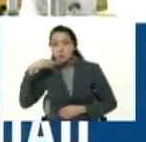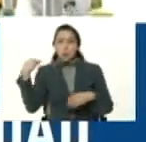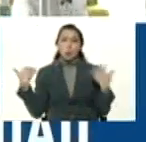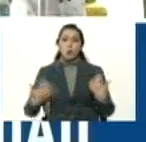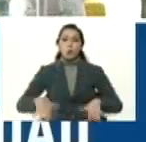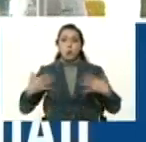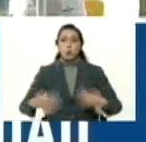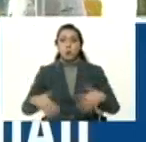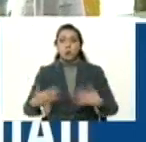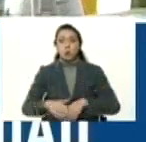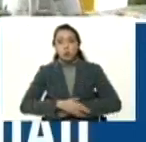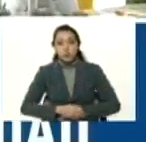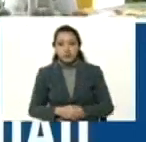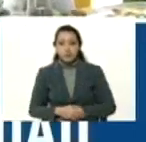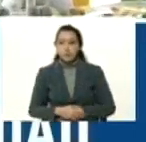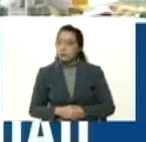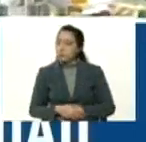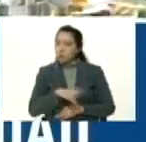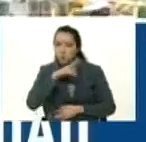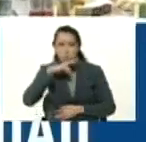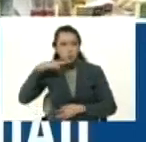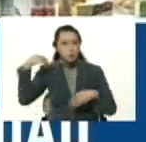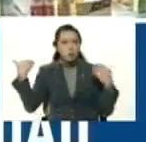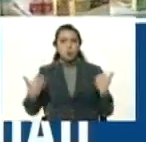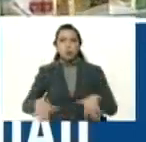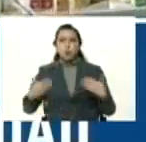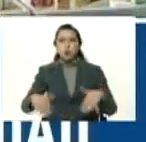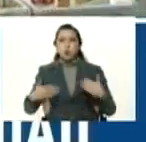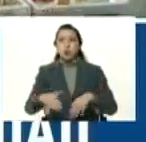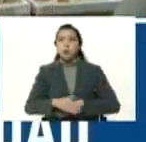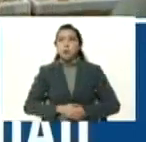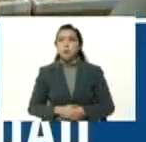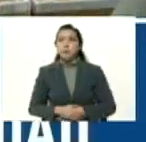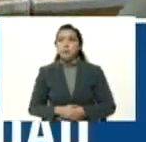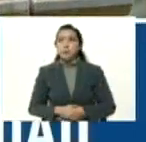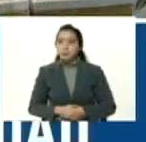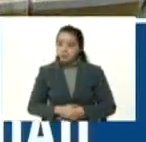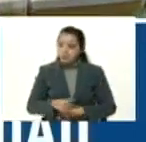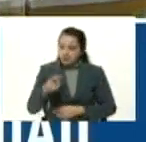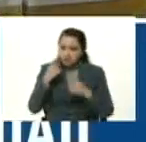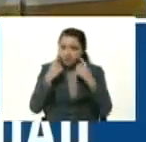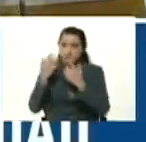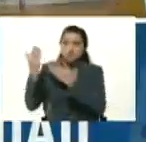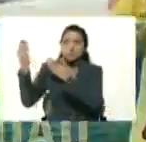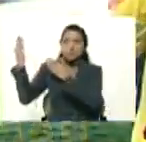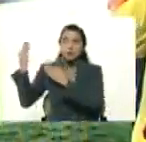decirle. Esto es muy sabroso. Productos de gran calidad.